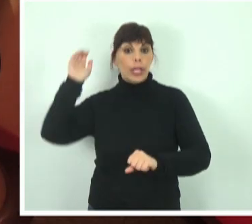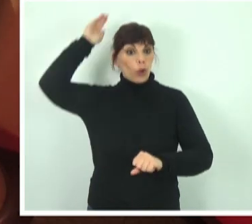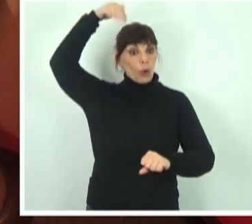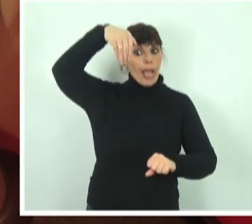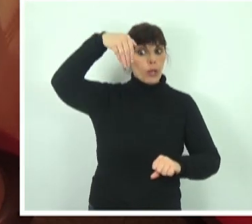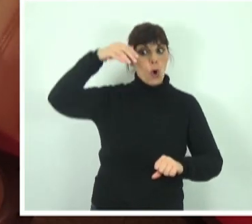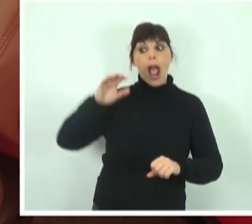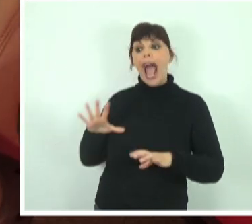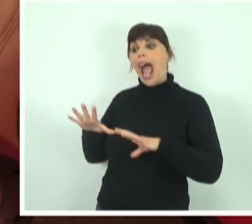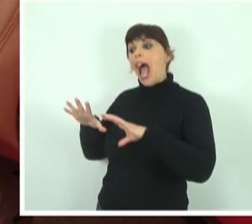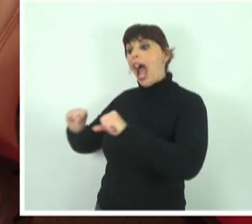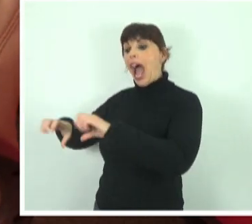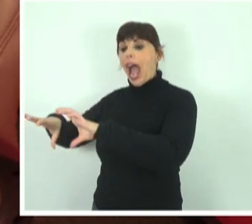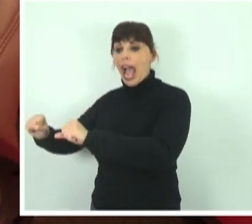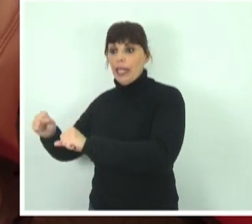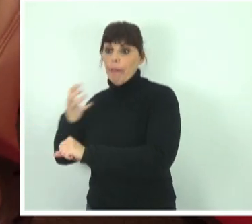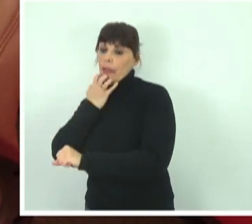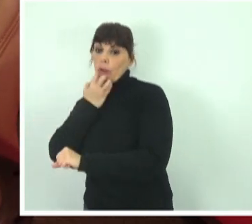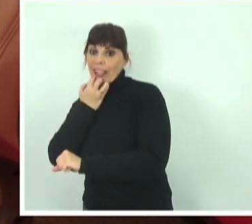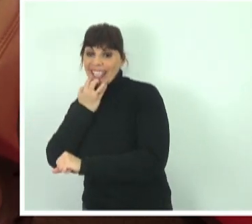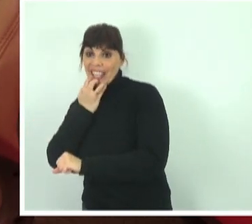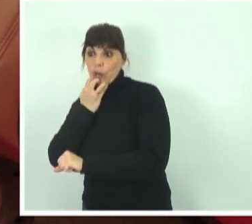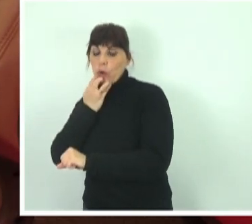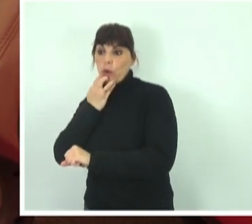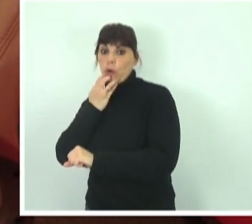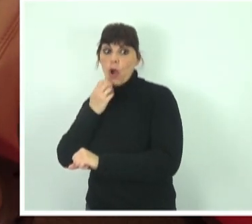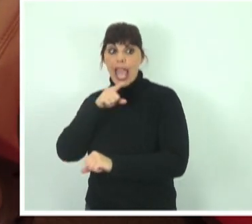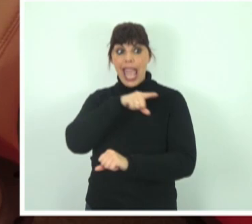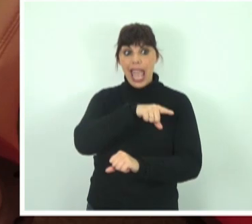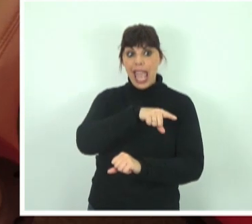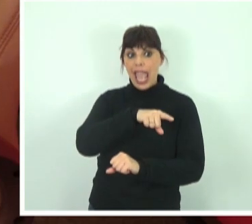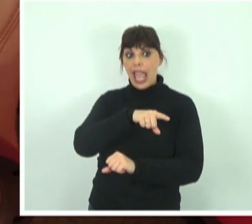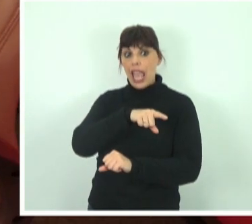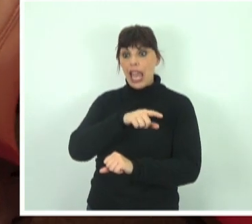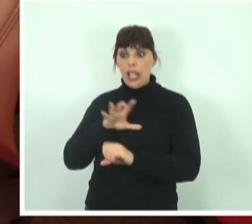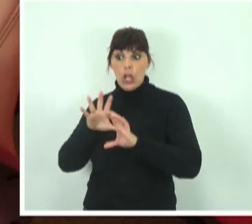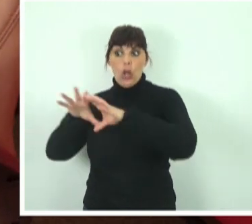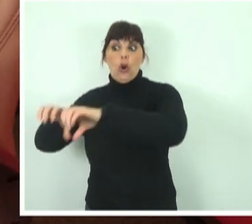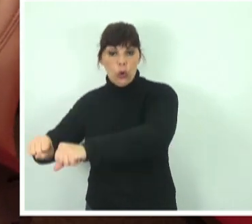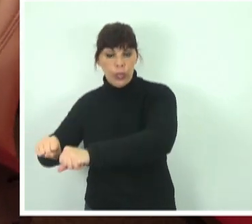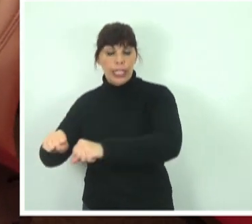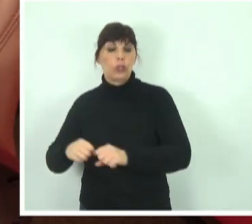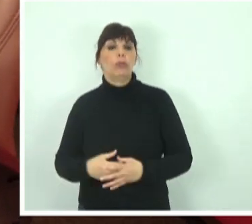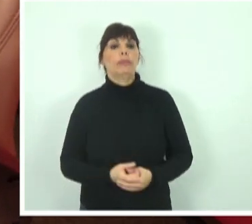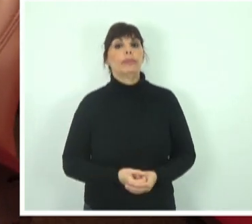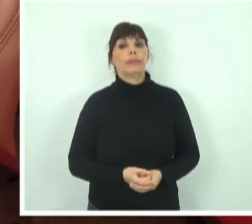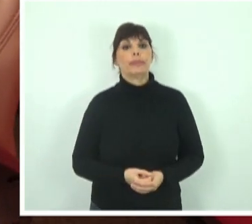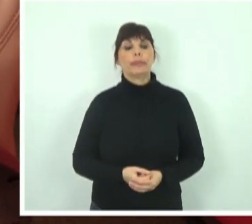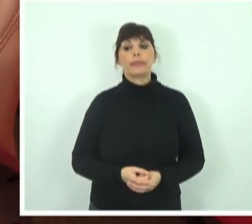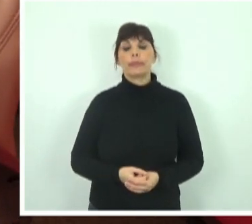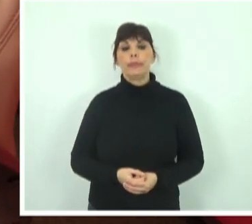en el seminario bíblico, que Roma conquistó a Grecia militarmente, pero